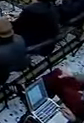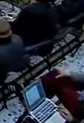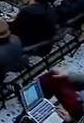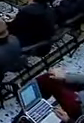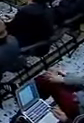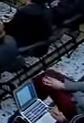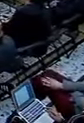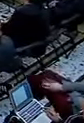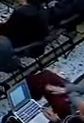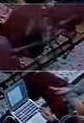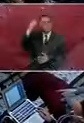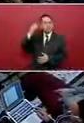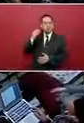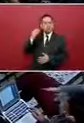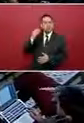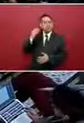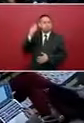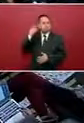prevenido para una siguiente